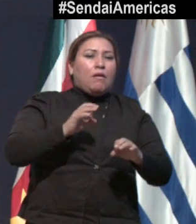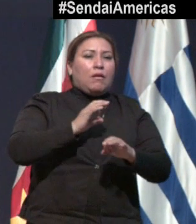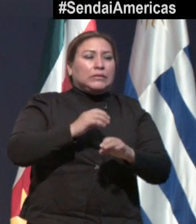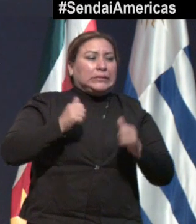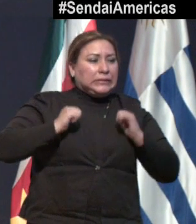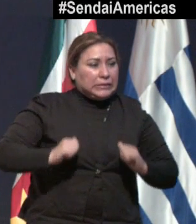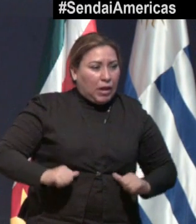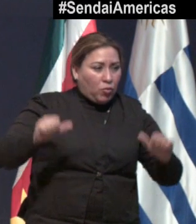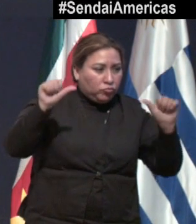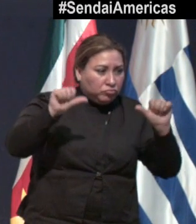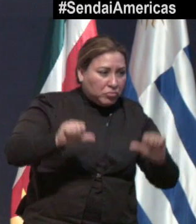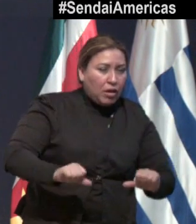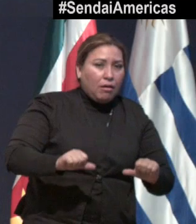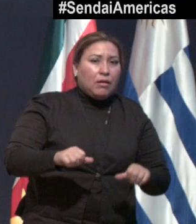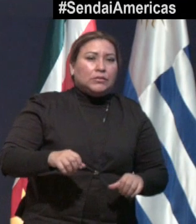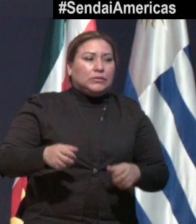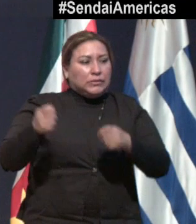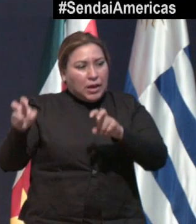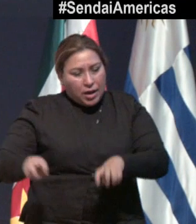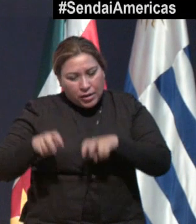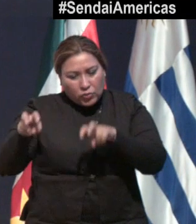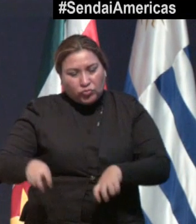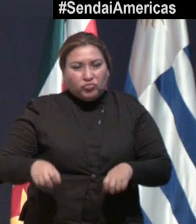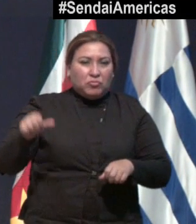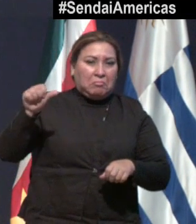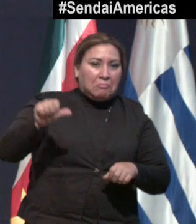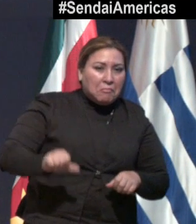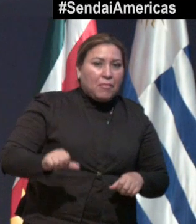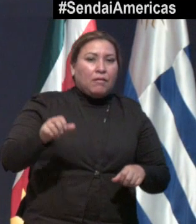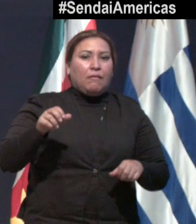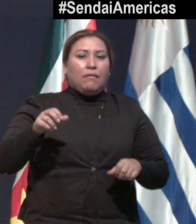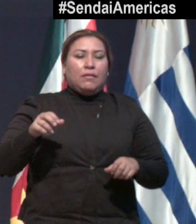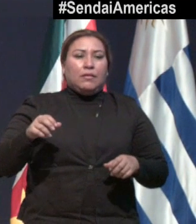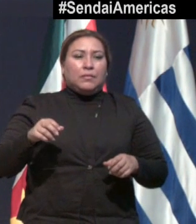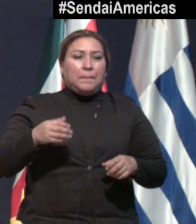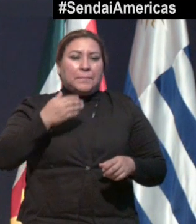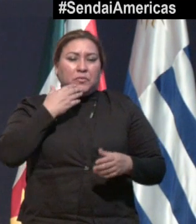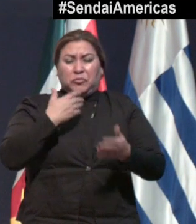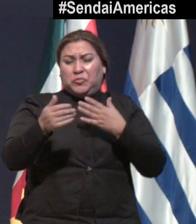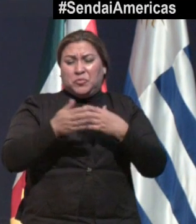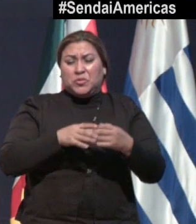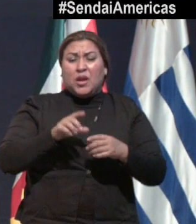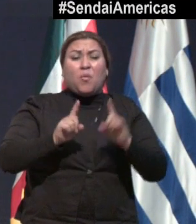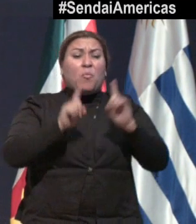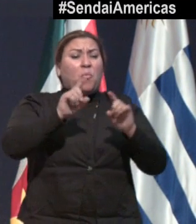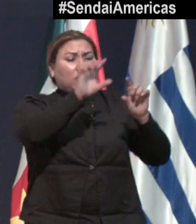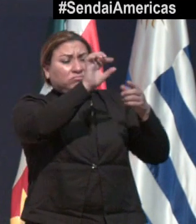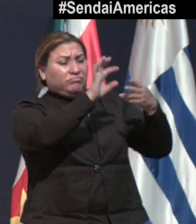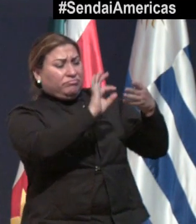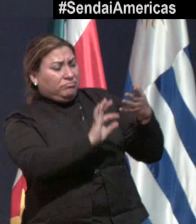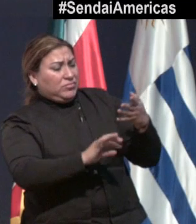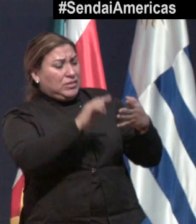salud y en la agricultura, y no importa qué rubro tomamos, vivienda, educación,